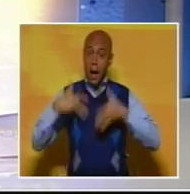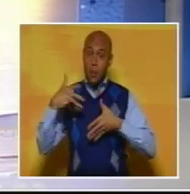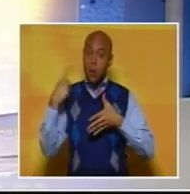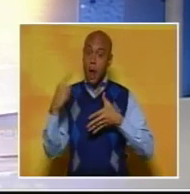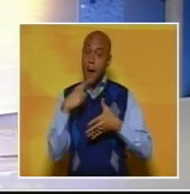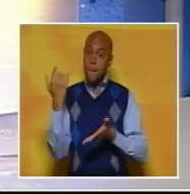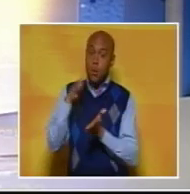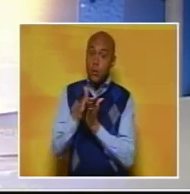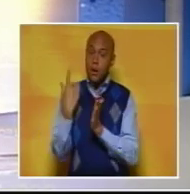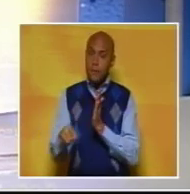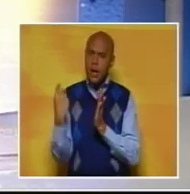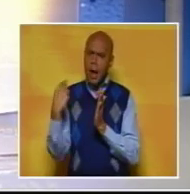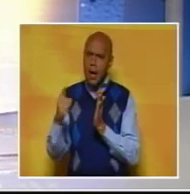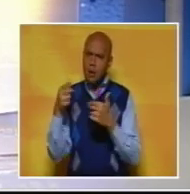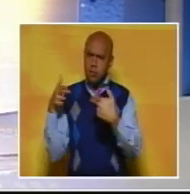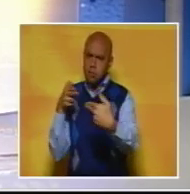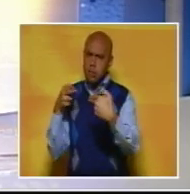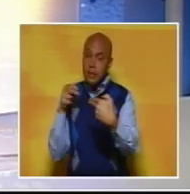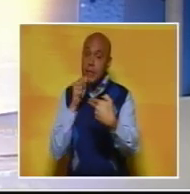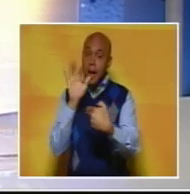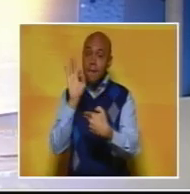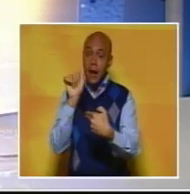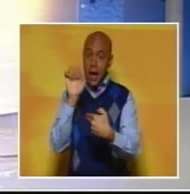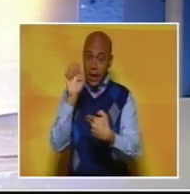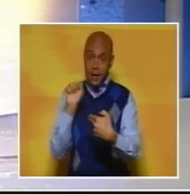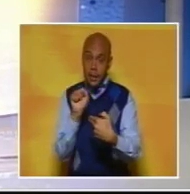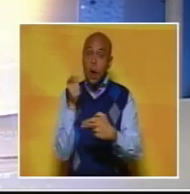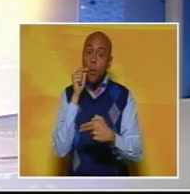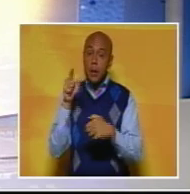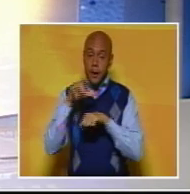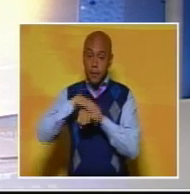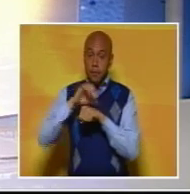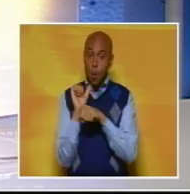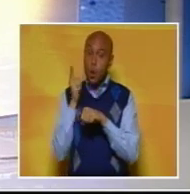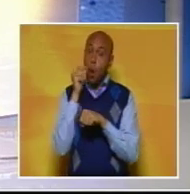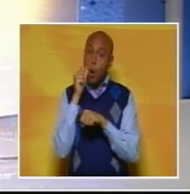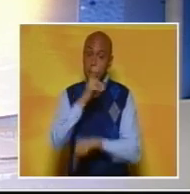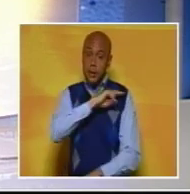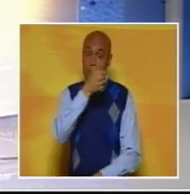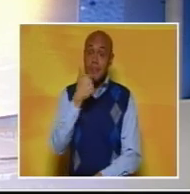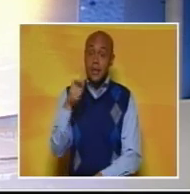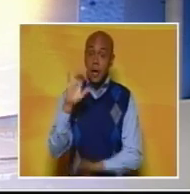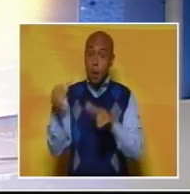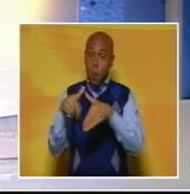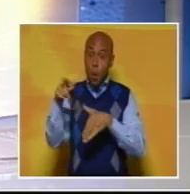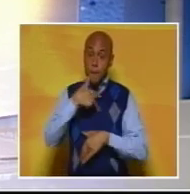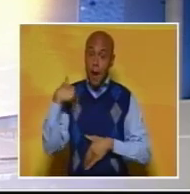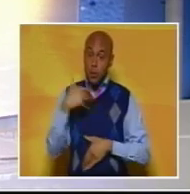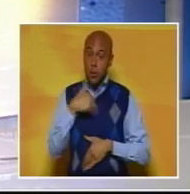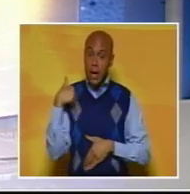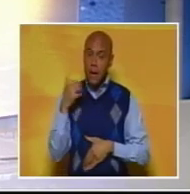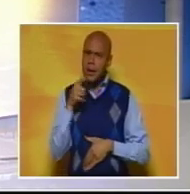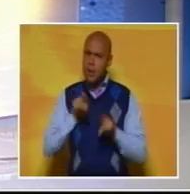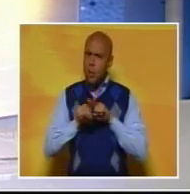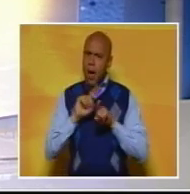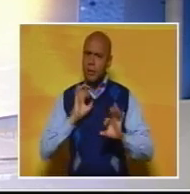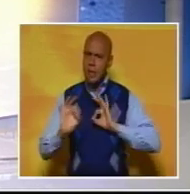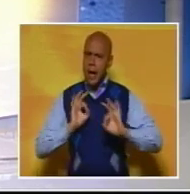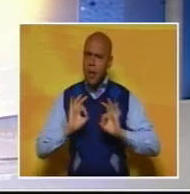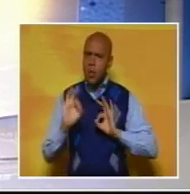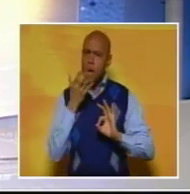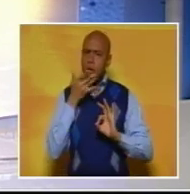resultaron muertos tras un operativo encabezado por el FAES. El comisario Douglas Rico señaló que la banda tenía la intención de simular un operativo